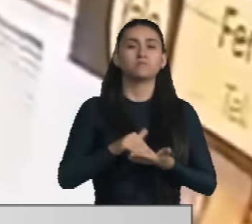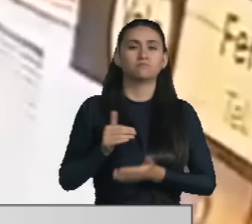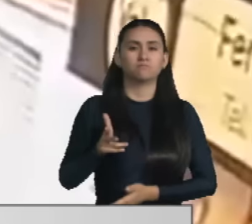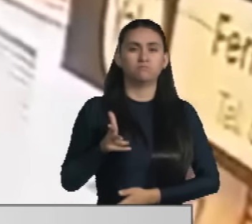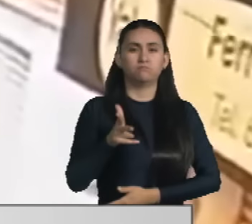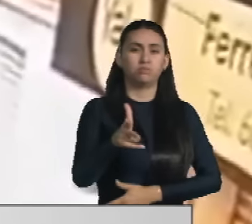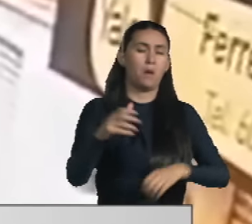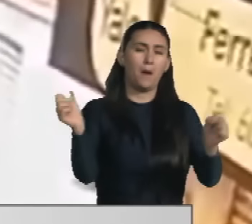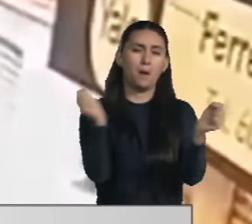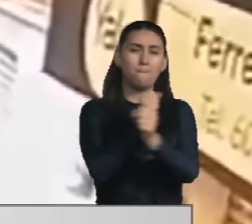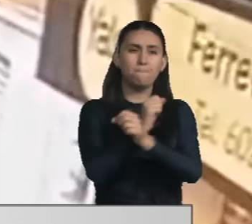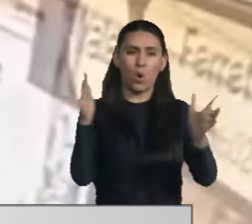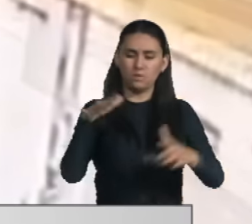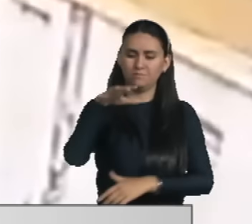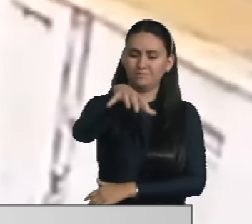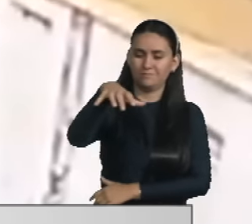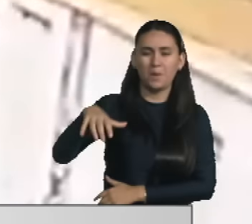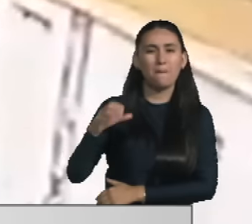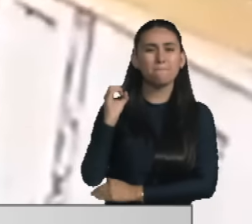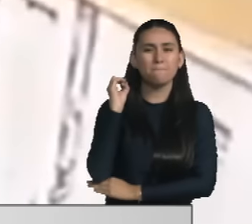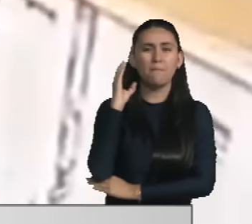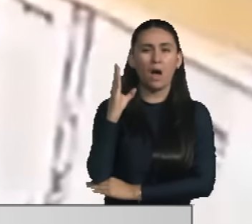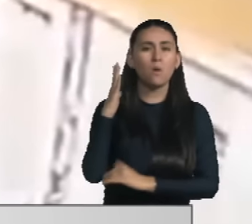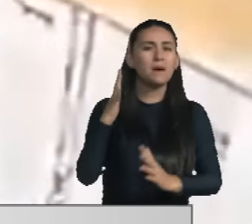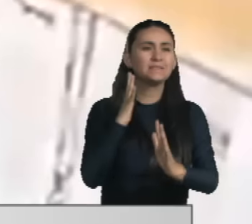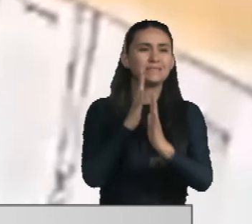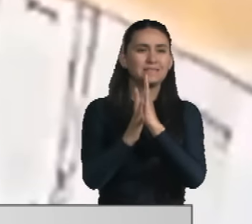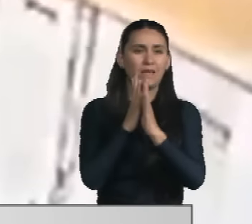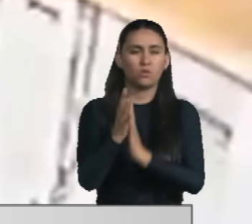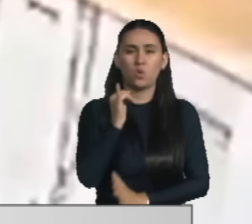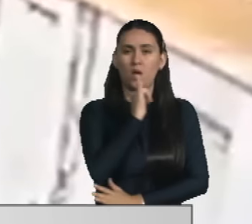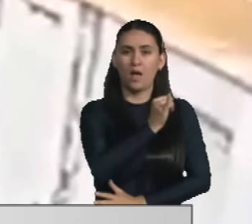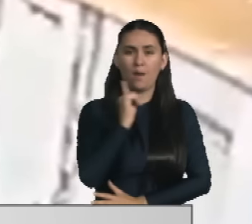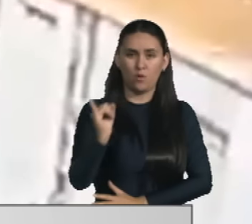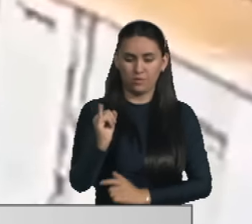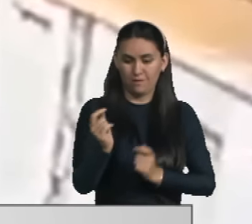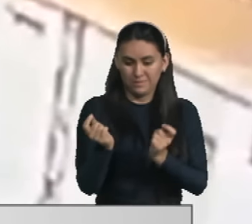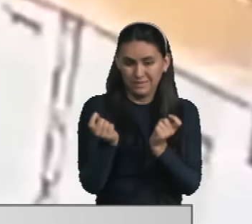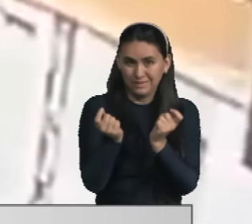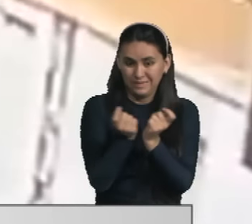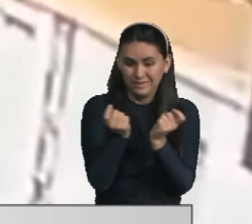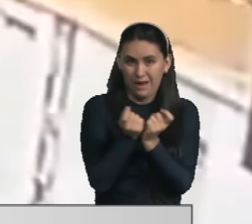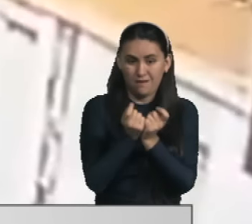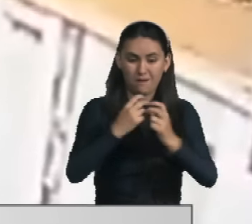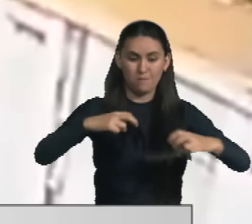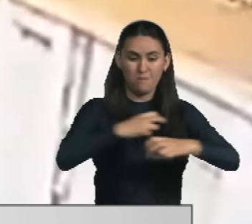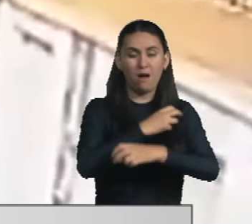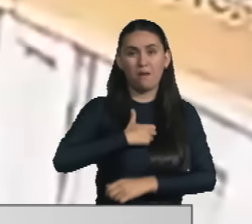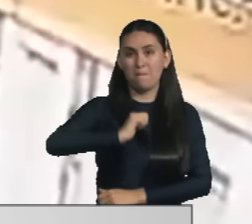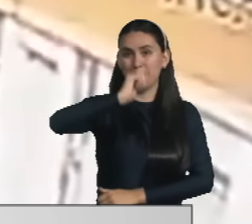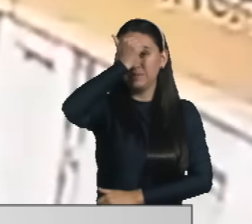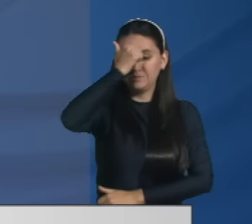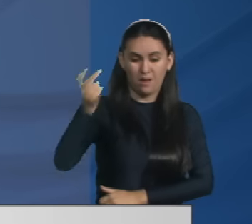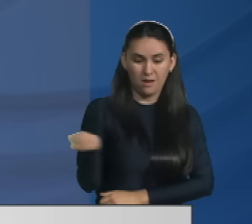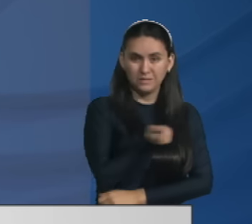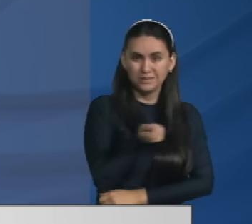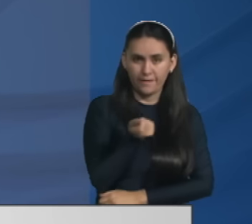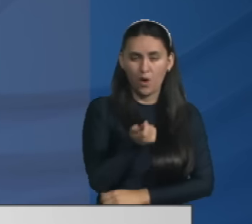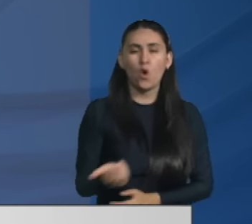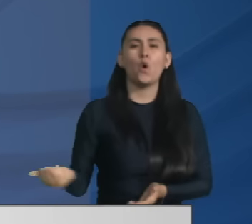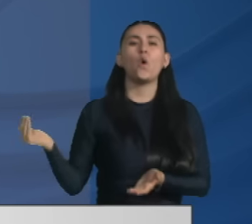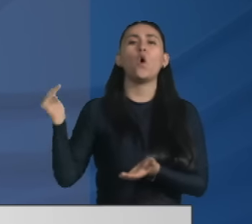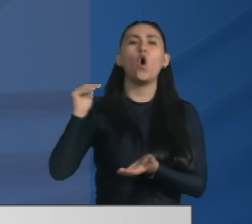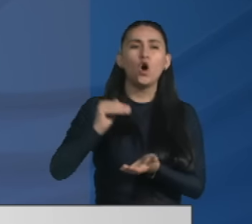una motobomba en el sector bancario, plena zona céntrica de este municipio, a tan solo unos metros del parque principal, trayendo consigo